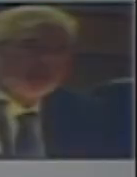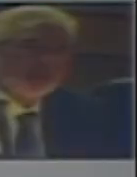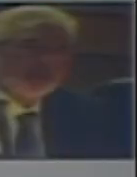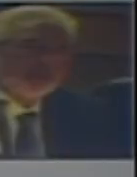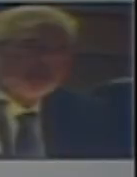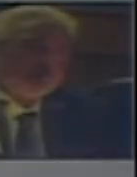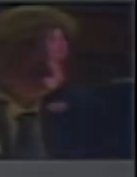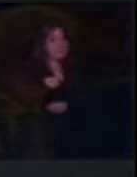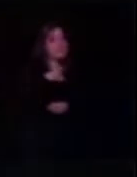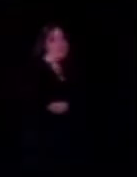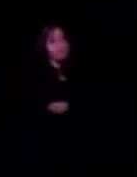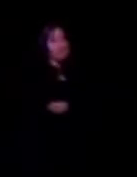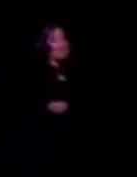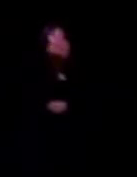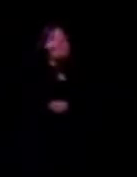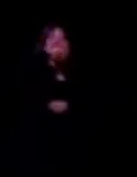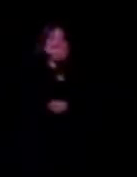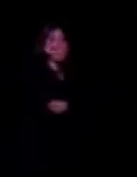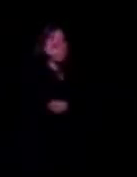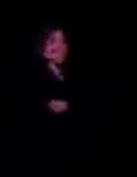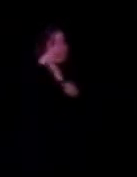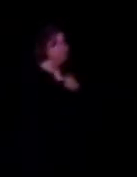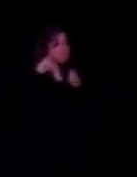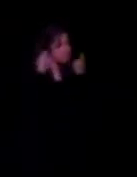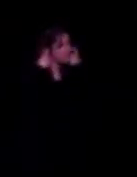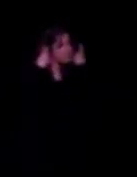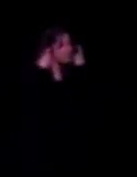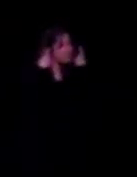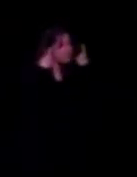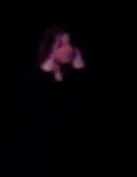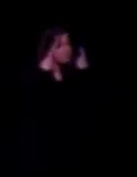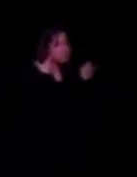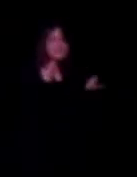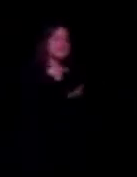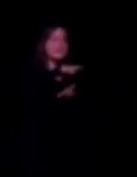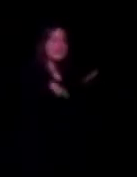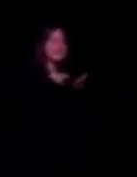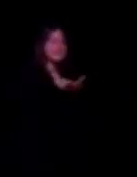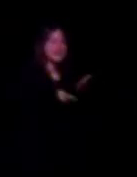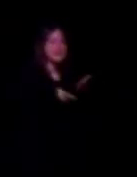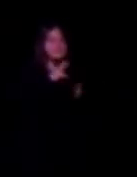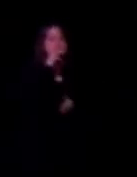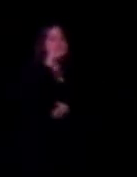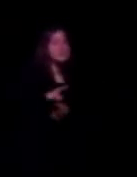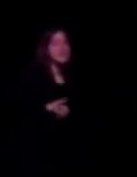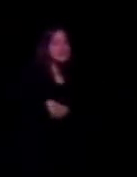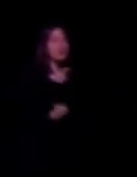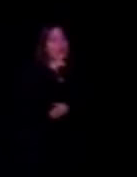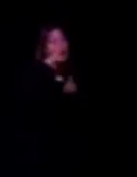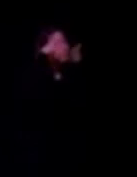vizárraga que nos enseñó cómo son las personas gitanas y cómo hay que trabajar con